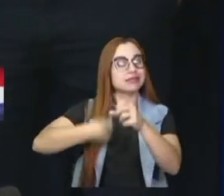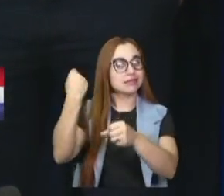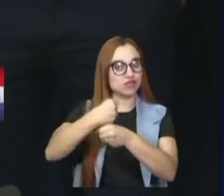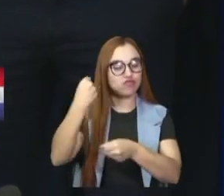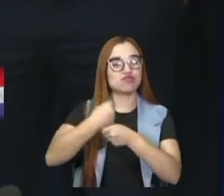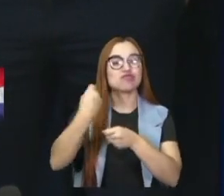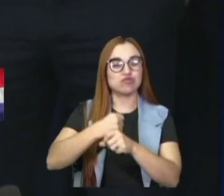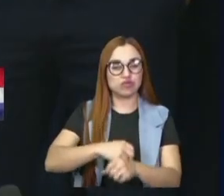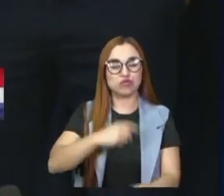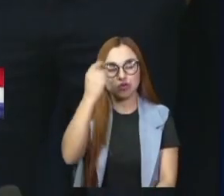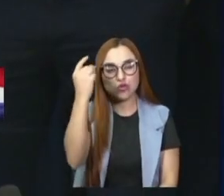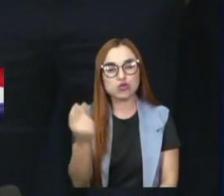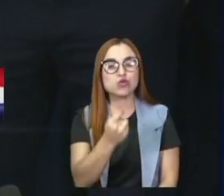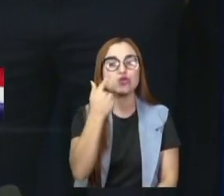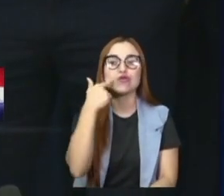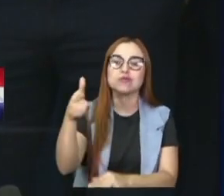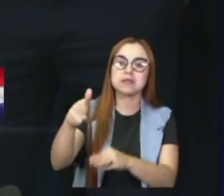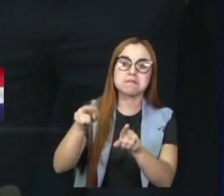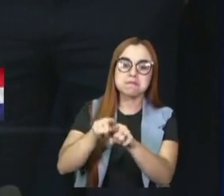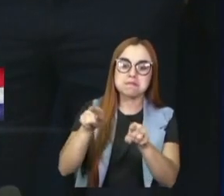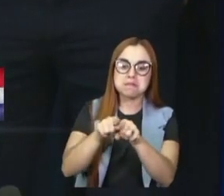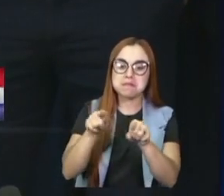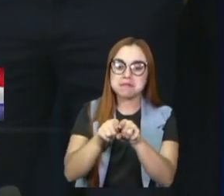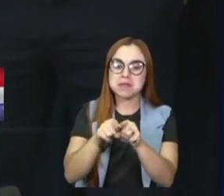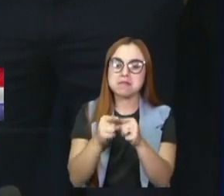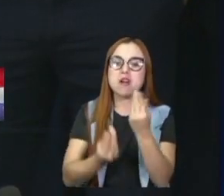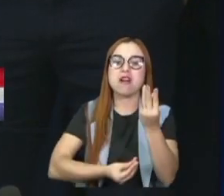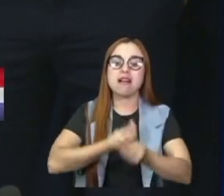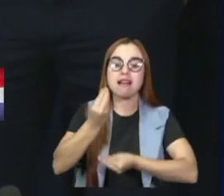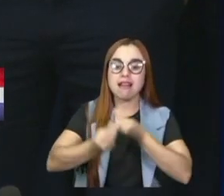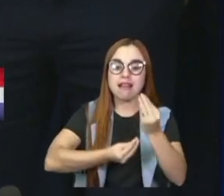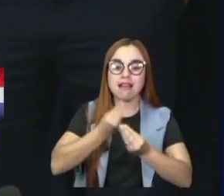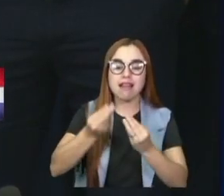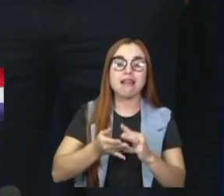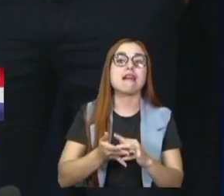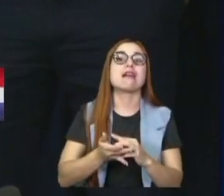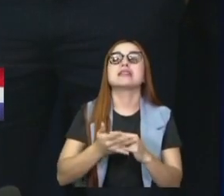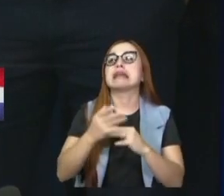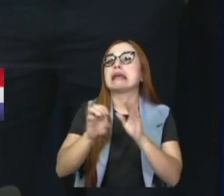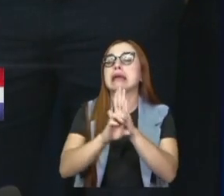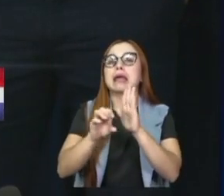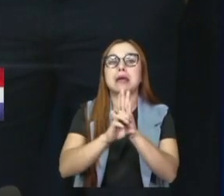no siendo arquitecto hacemos puente y aún no trabajando en